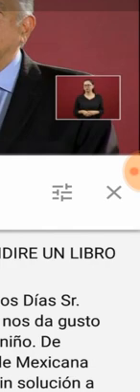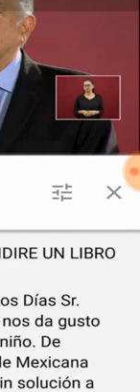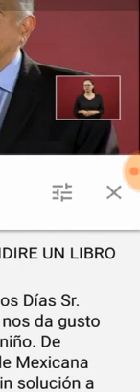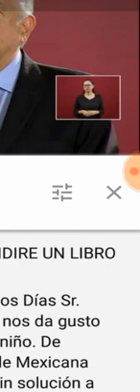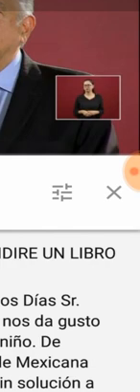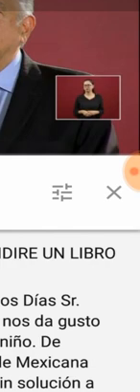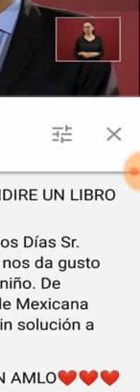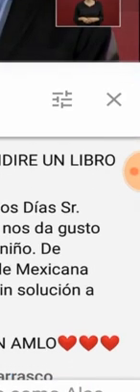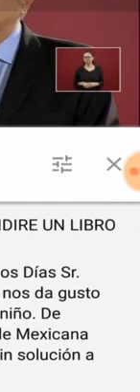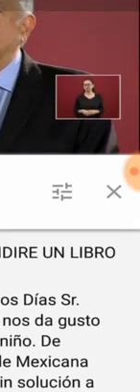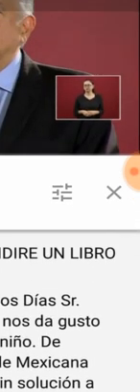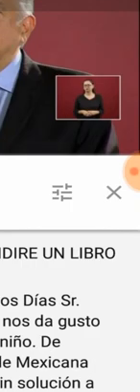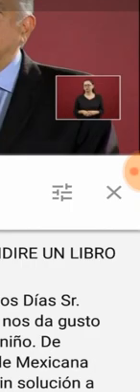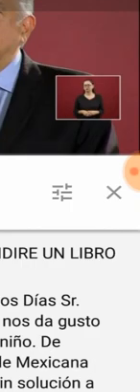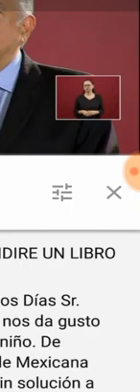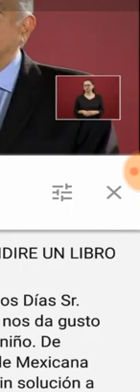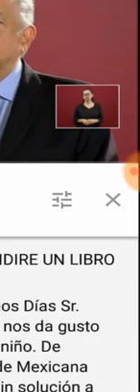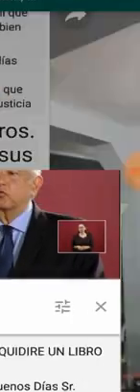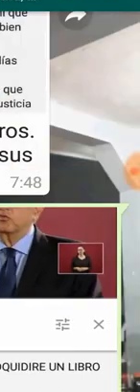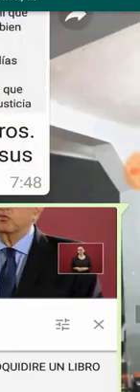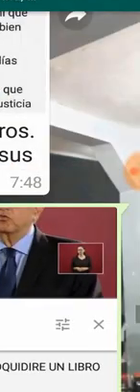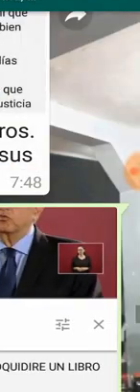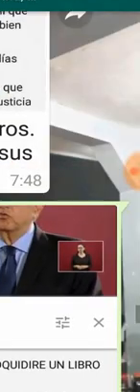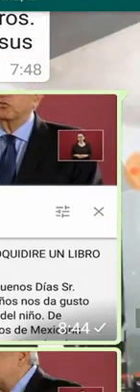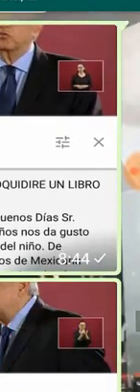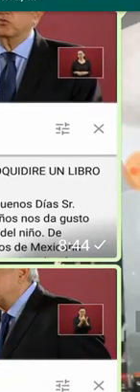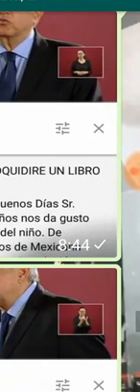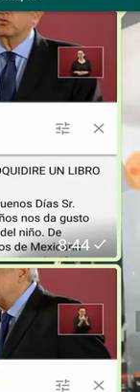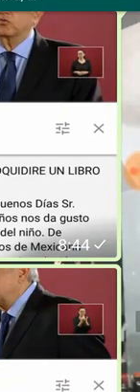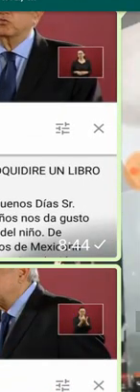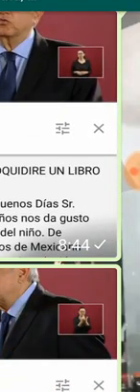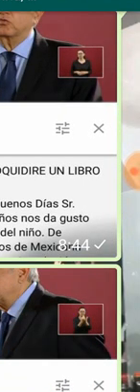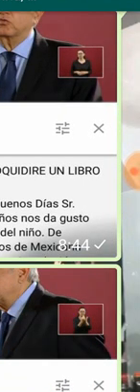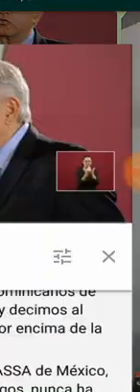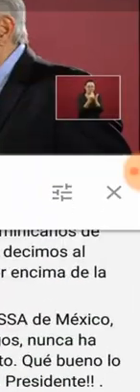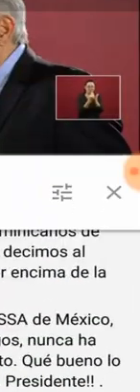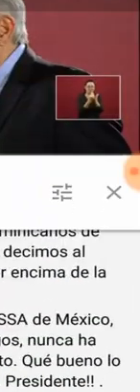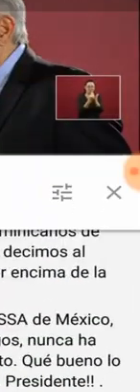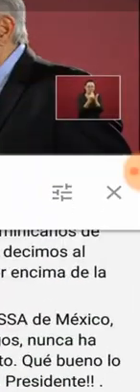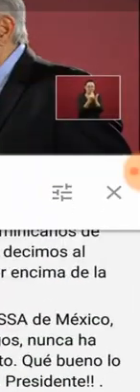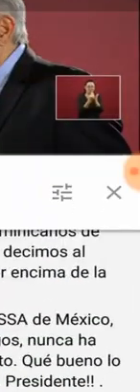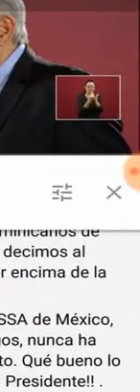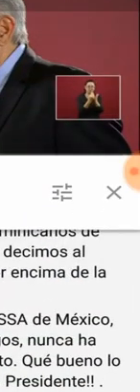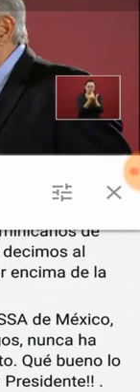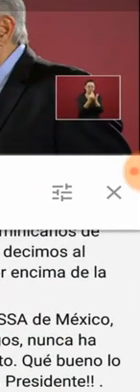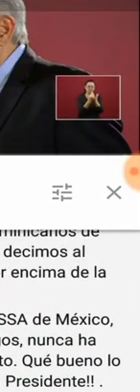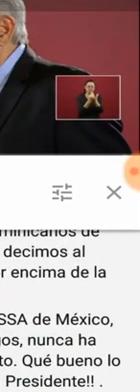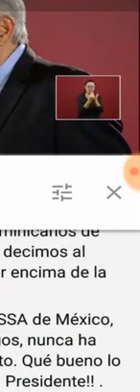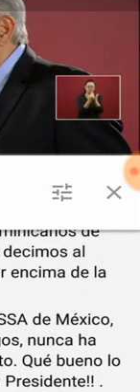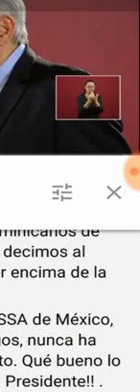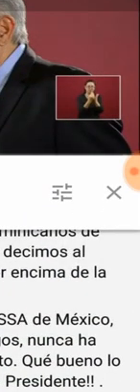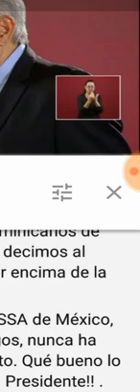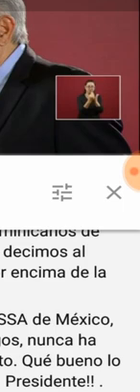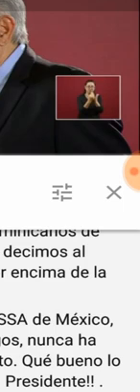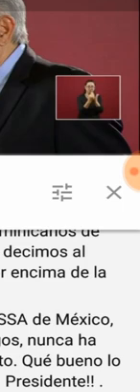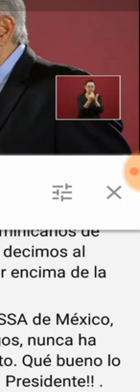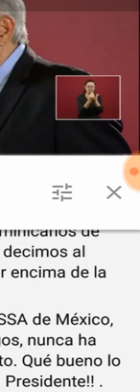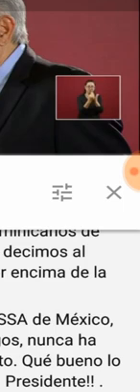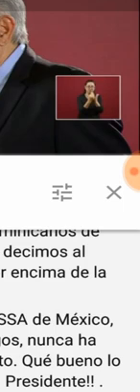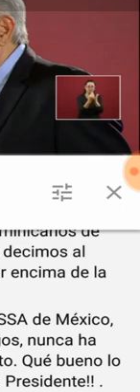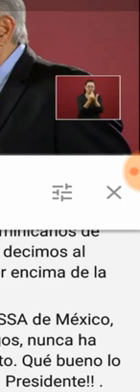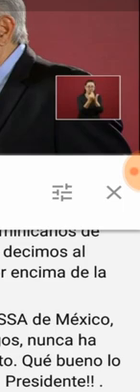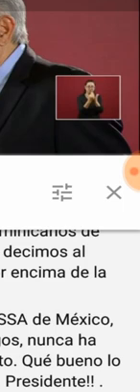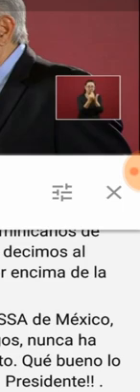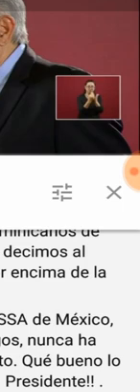solución en nuestro problema. Luego pusimos otro comentario que en NASA